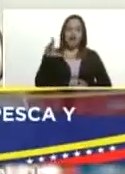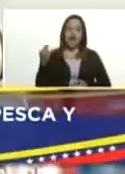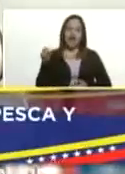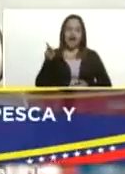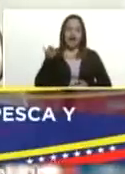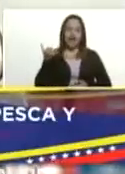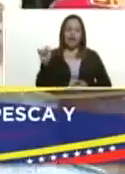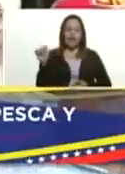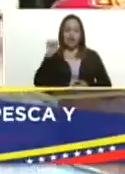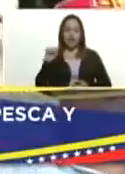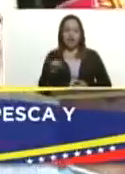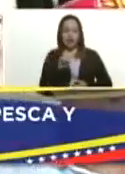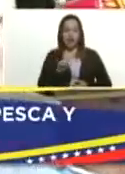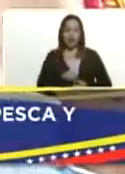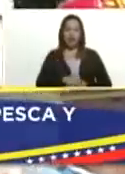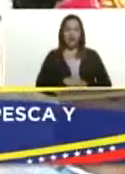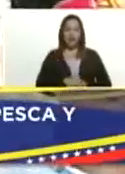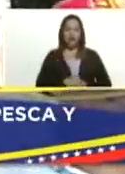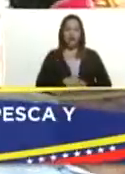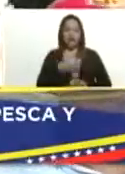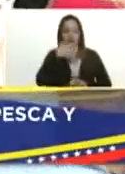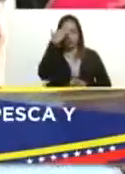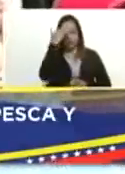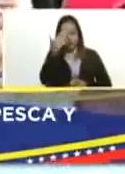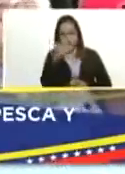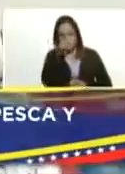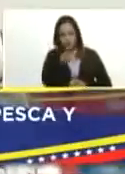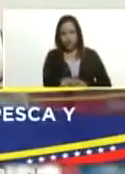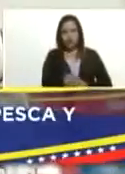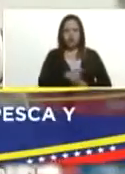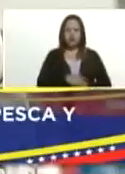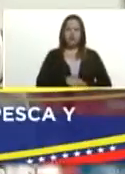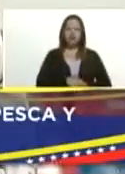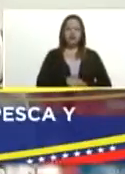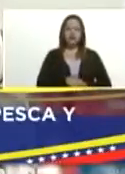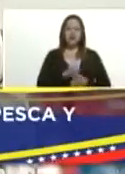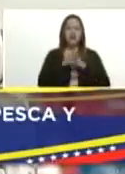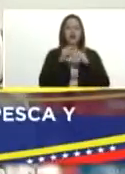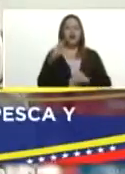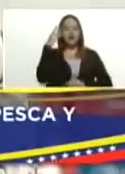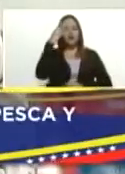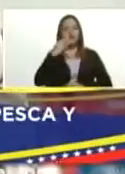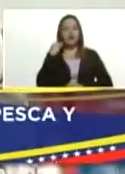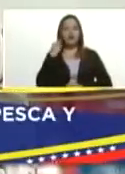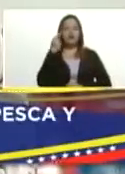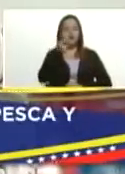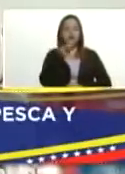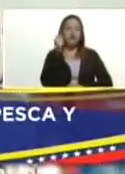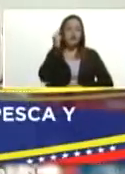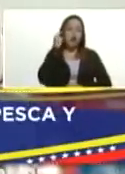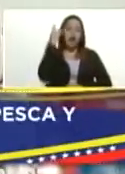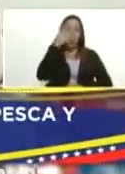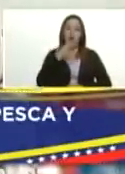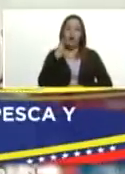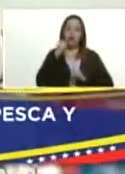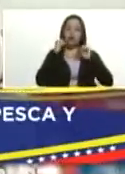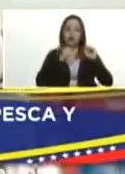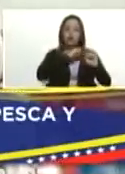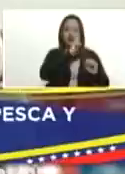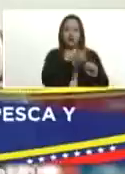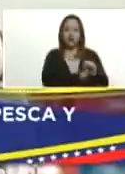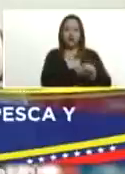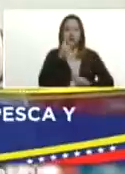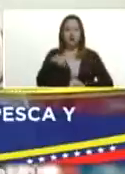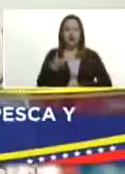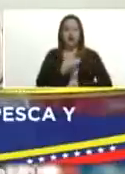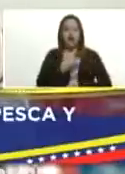combatiente guerrera, Johanny. Mi saludo, pues, la juventud, mujer joven valiente, el alcalde